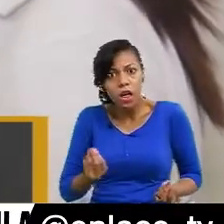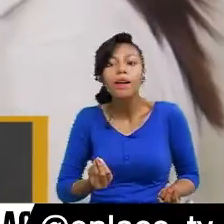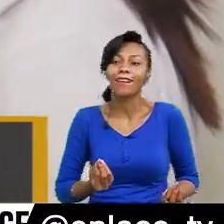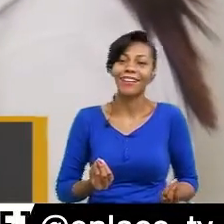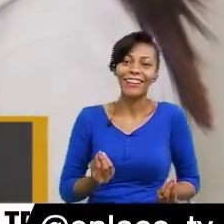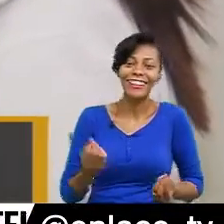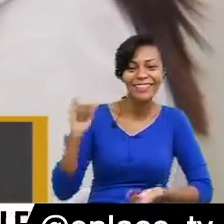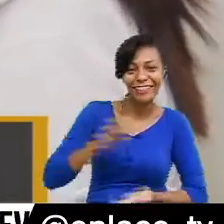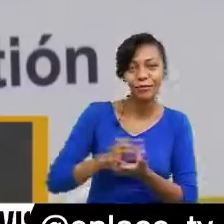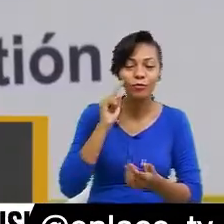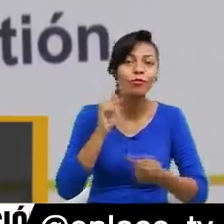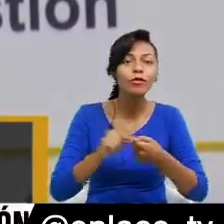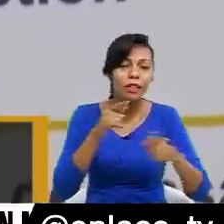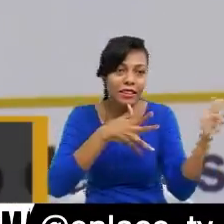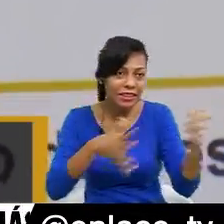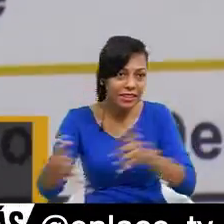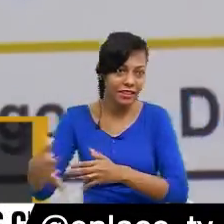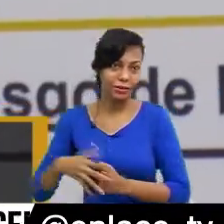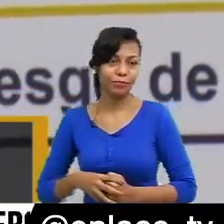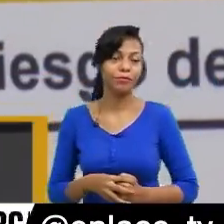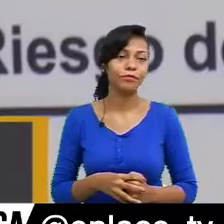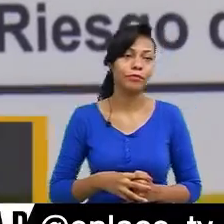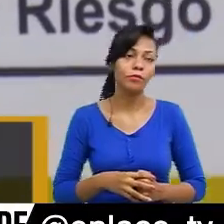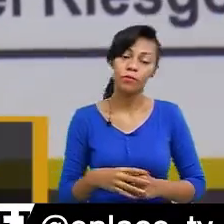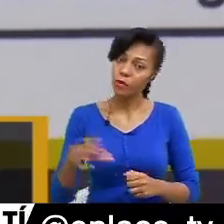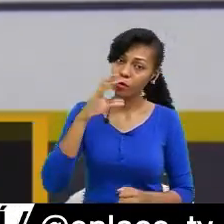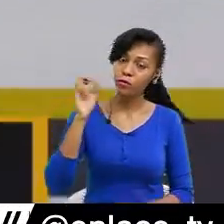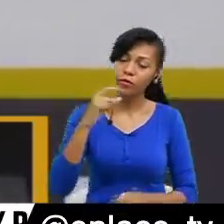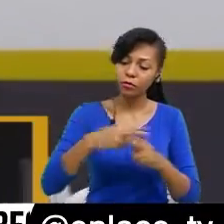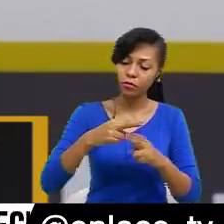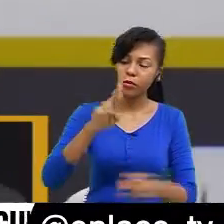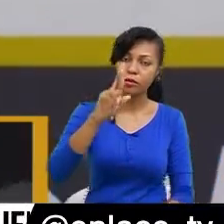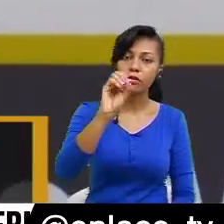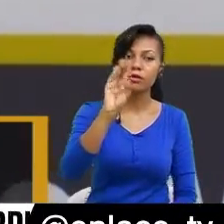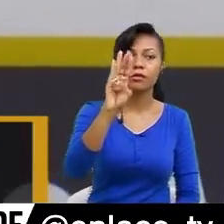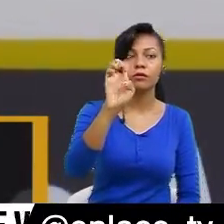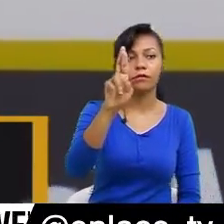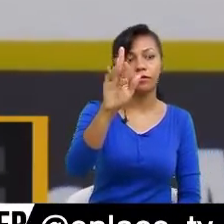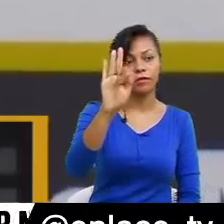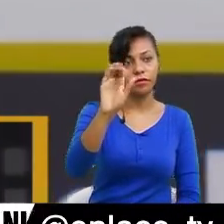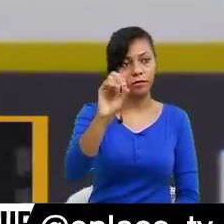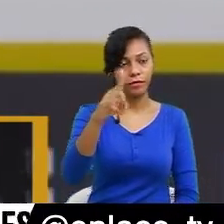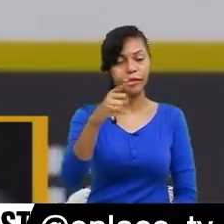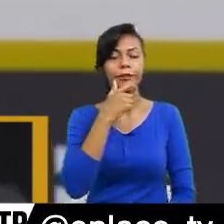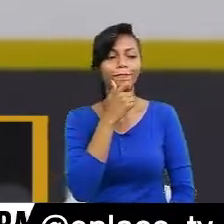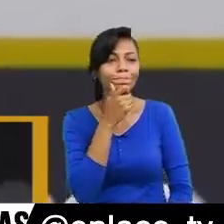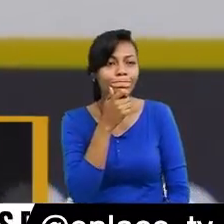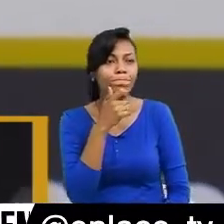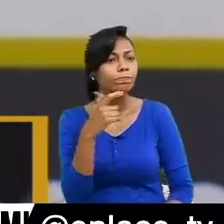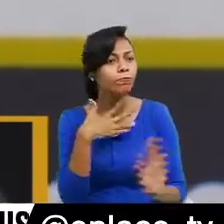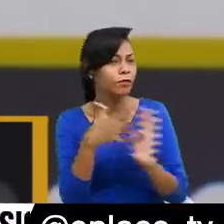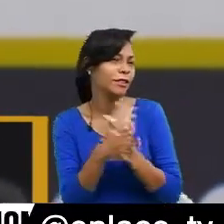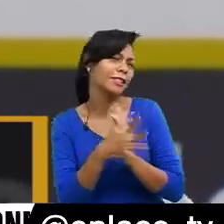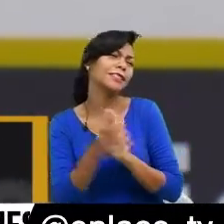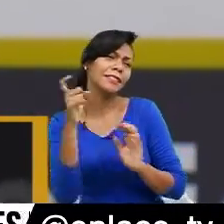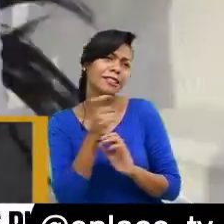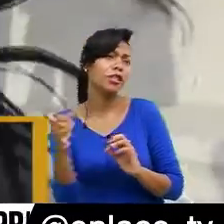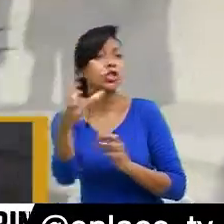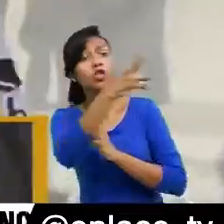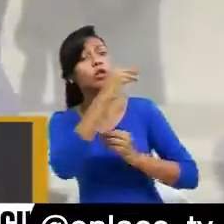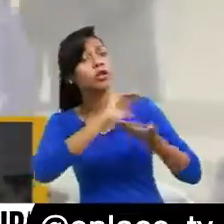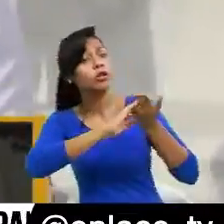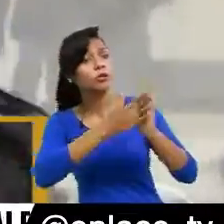operativo del Consejo Municipal de Riesgos en Barranca Bermeja, Roberto Bernal, para el simulacro se requeriría de una masiva participación de la comunidad, en